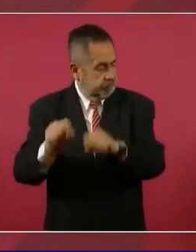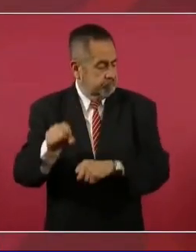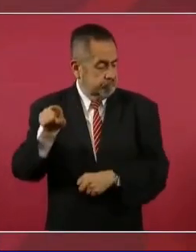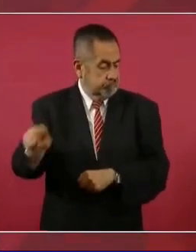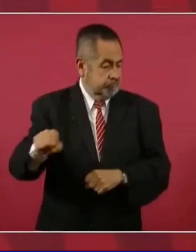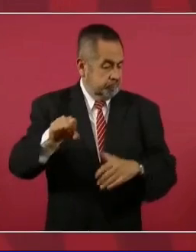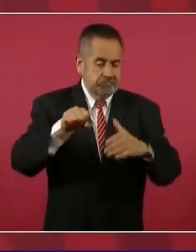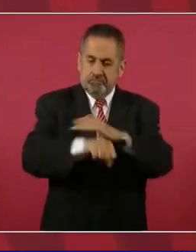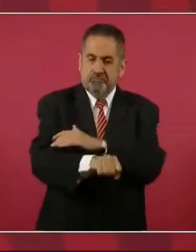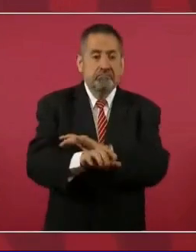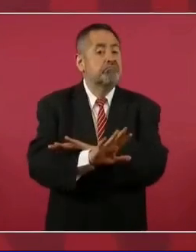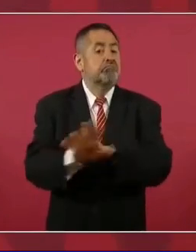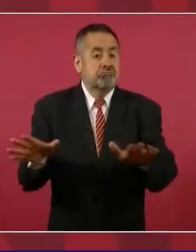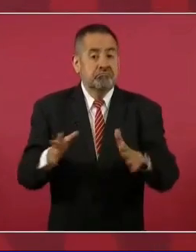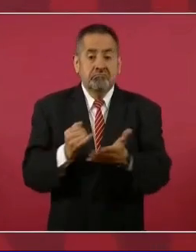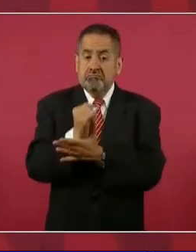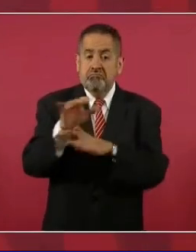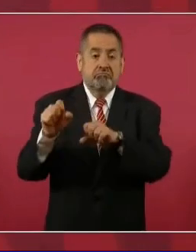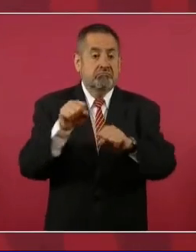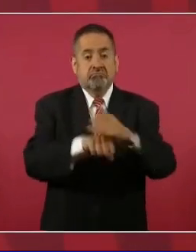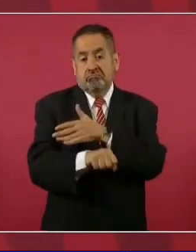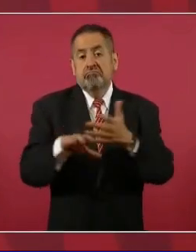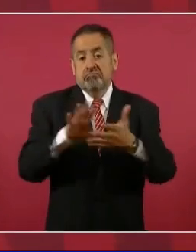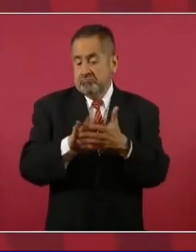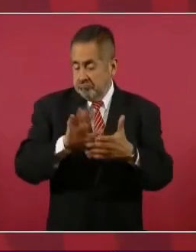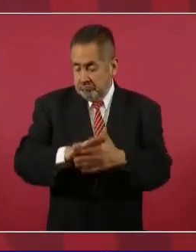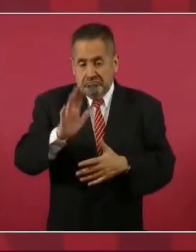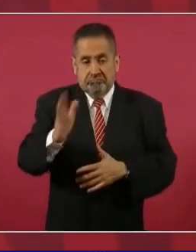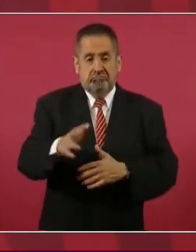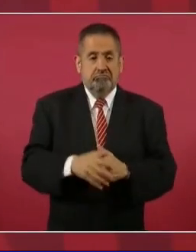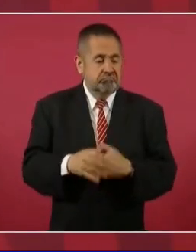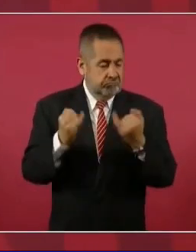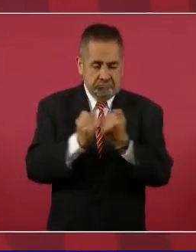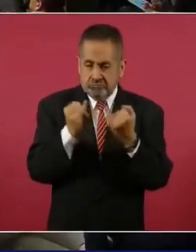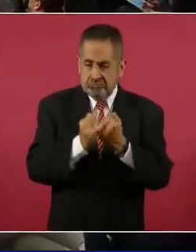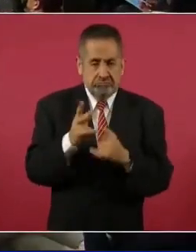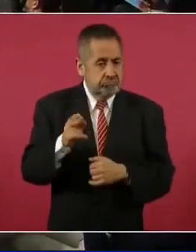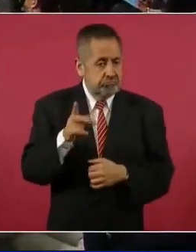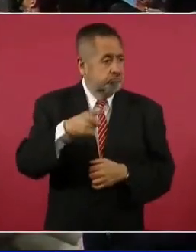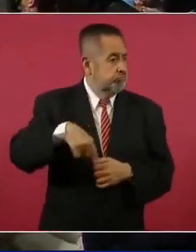están detenidos. Y como todos